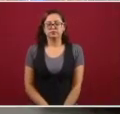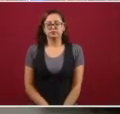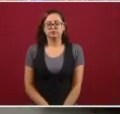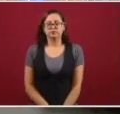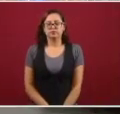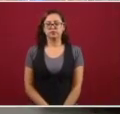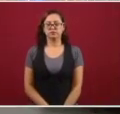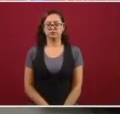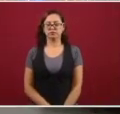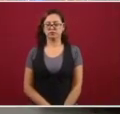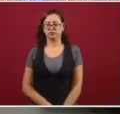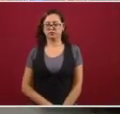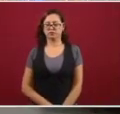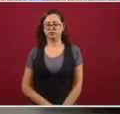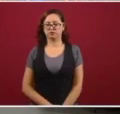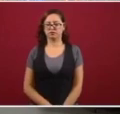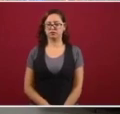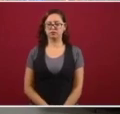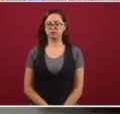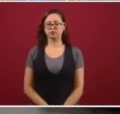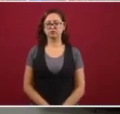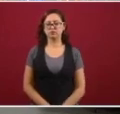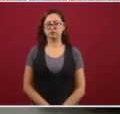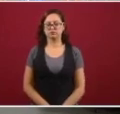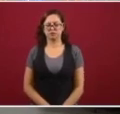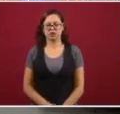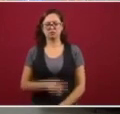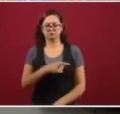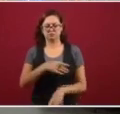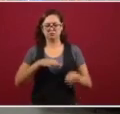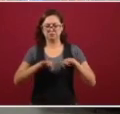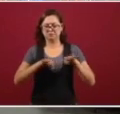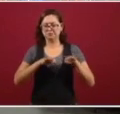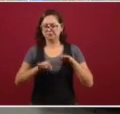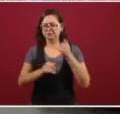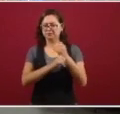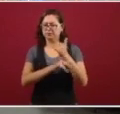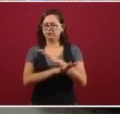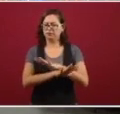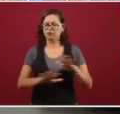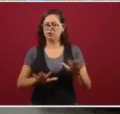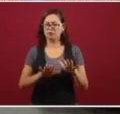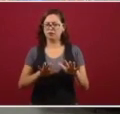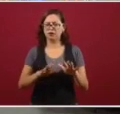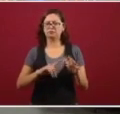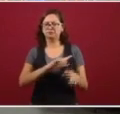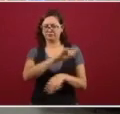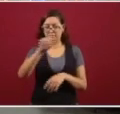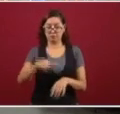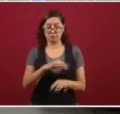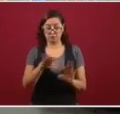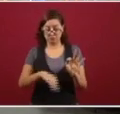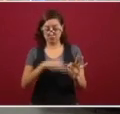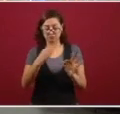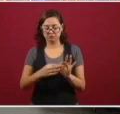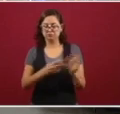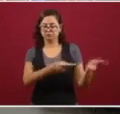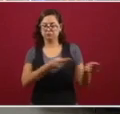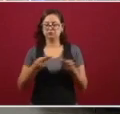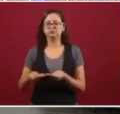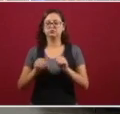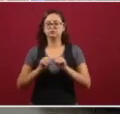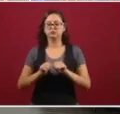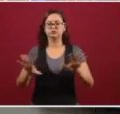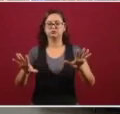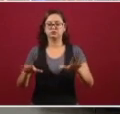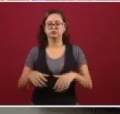Sí, cuando se tenga el informe, se da a conocer, ¿sí?,